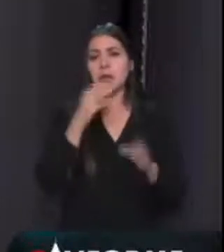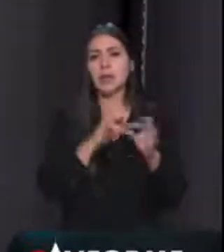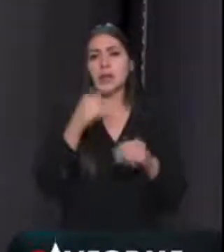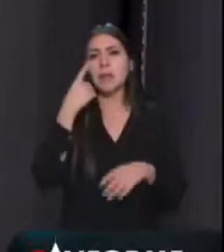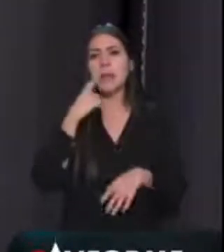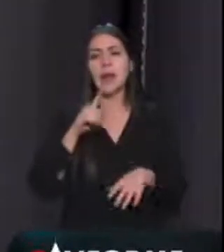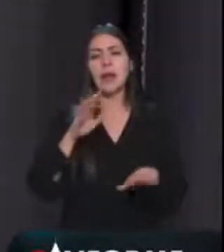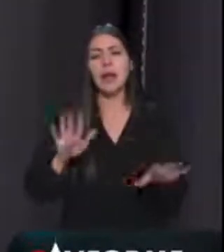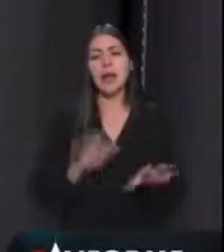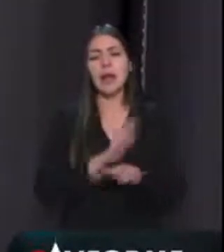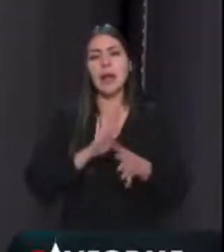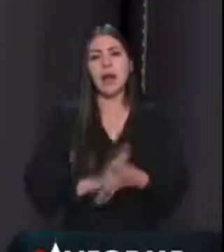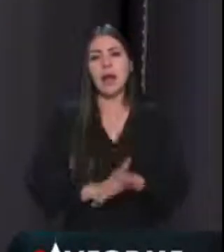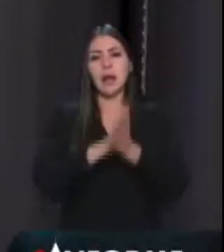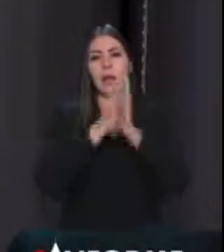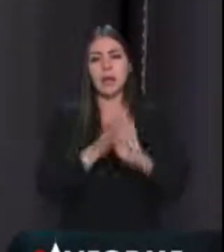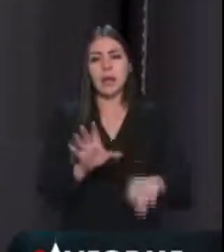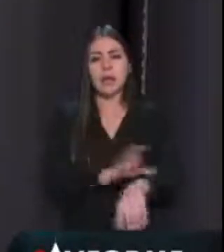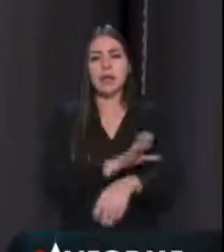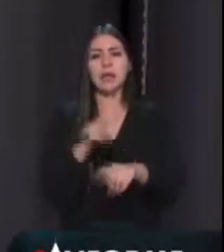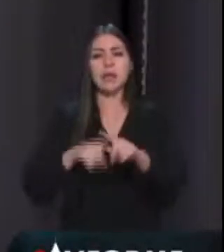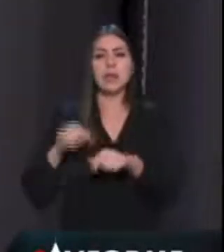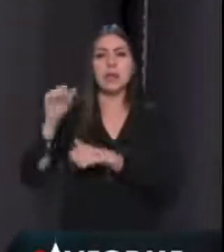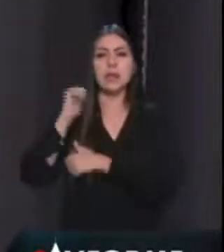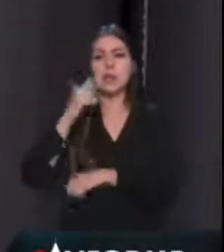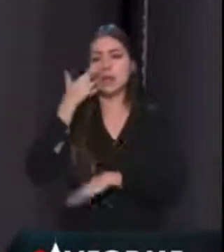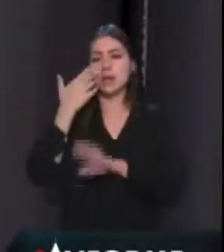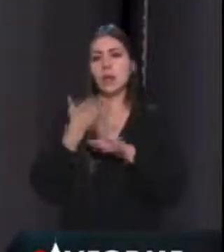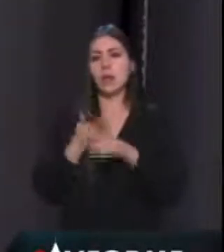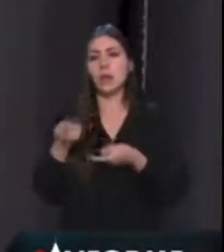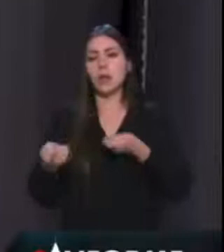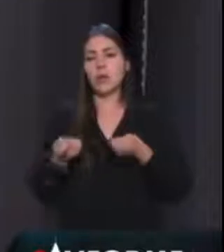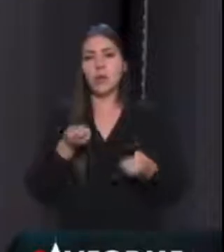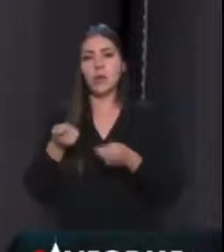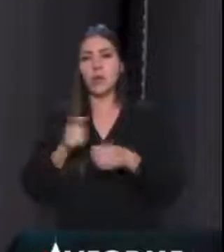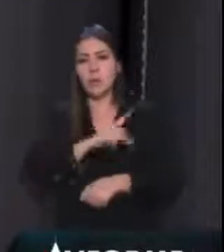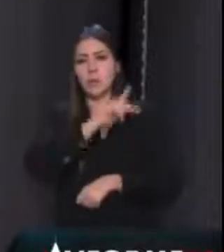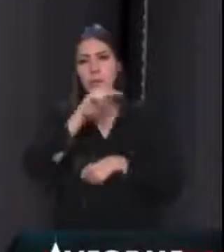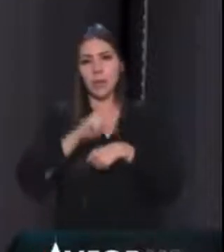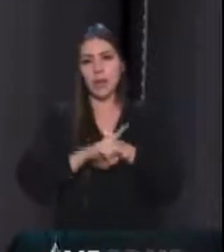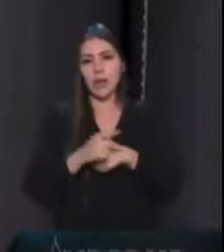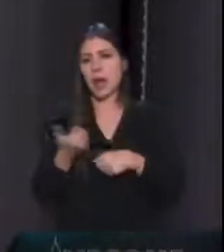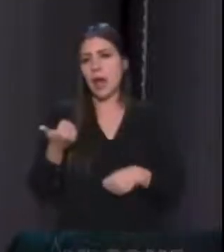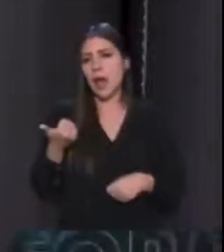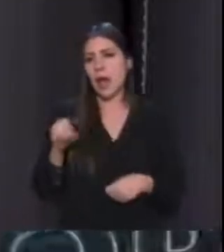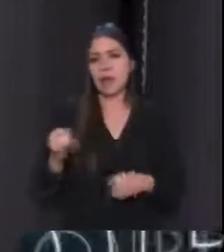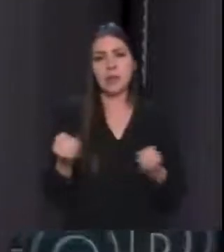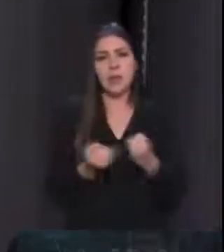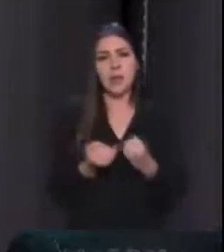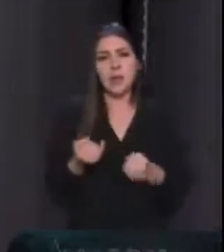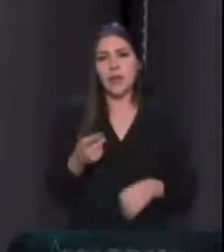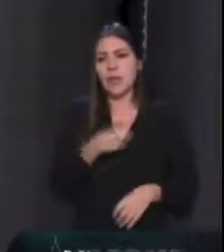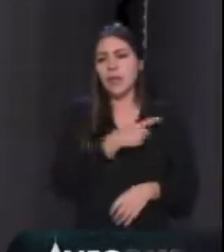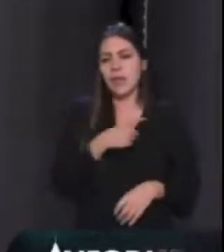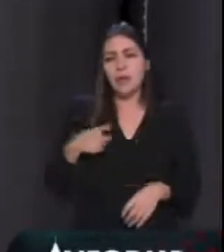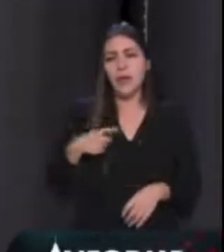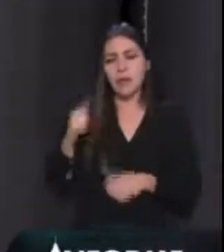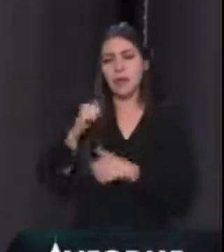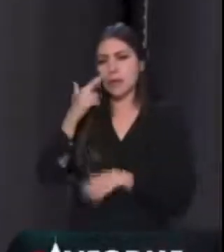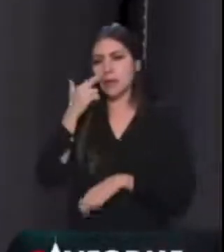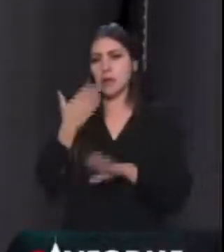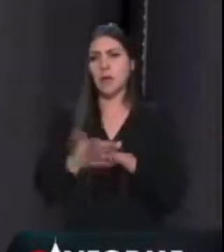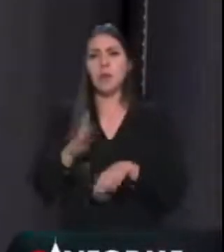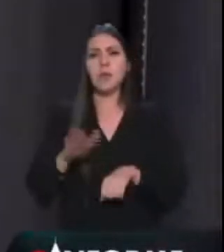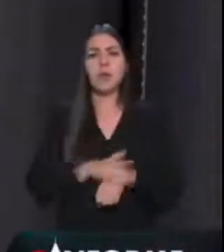transición energética la controle el Estado, como debe de ser, porque hay muchas rutas de